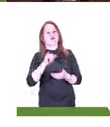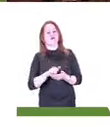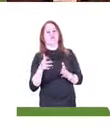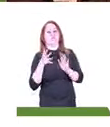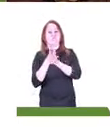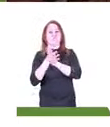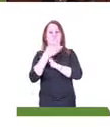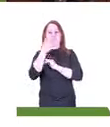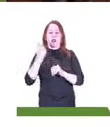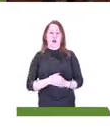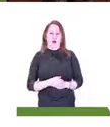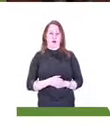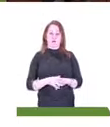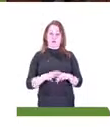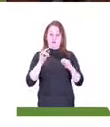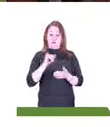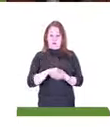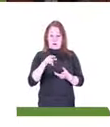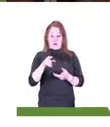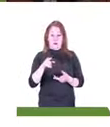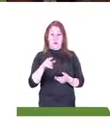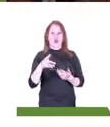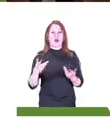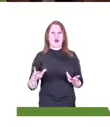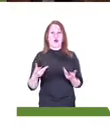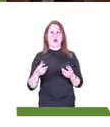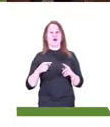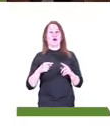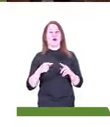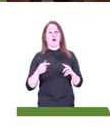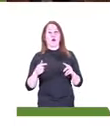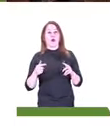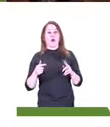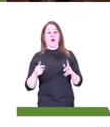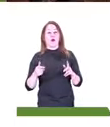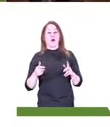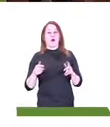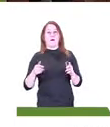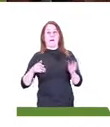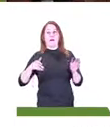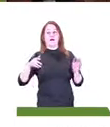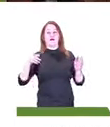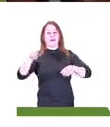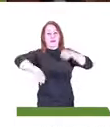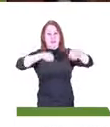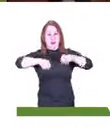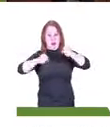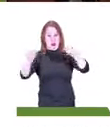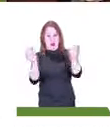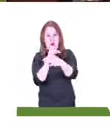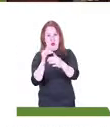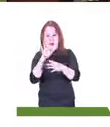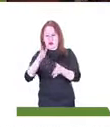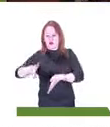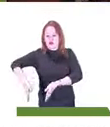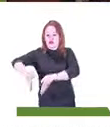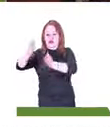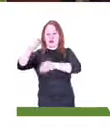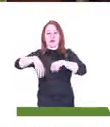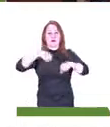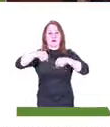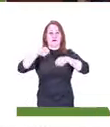forma. Por eso la importancia además de segregar los modos. Cuando generamos una ciclorruta en específico, cuando generamos unos carriles específicos para el